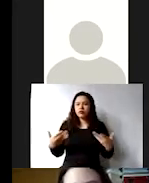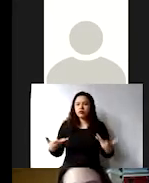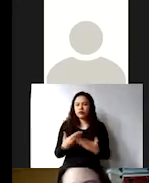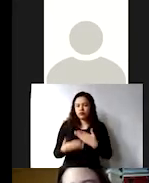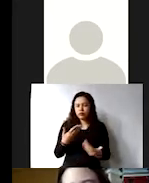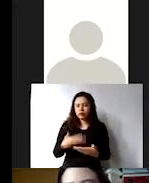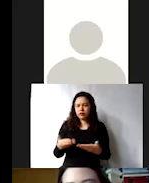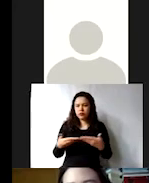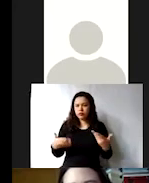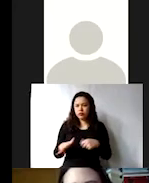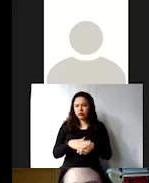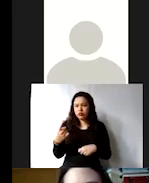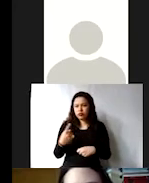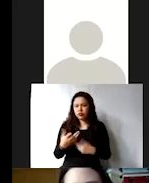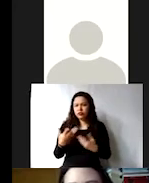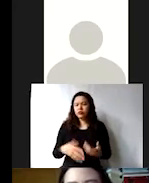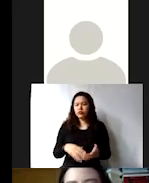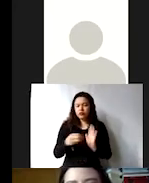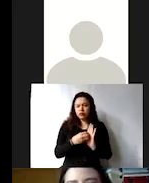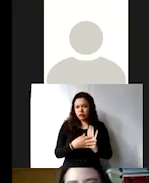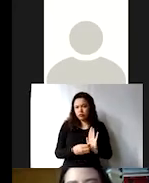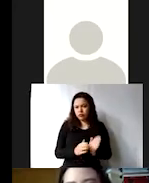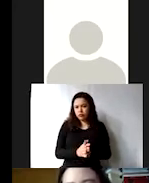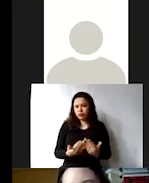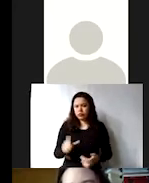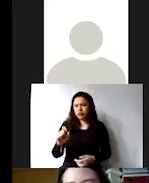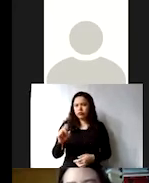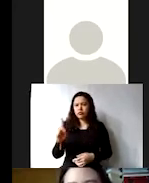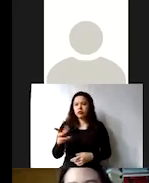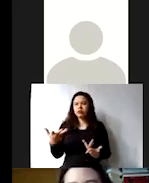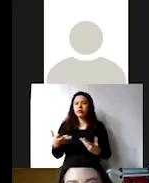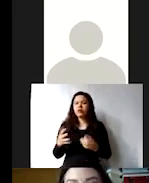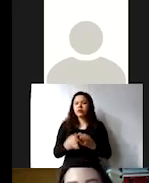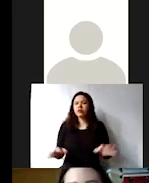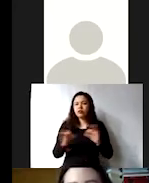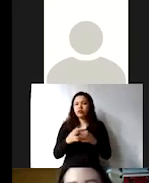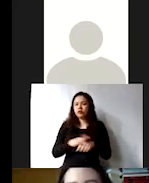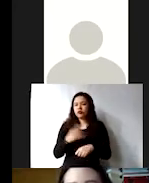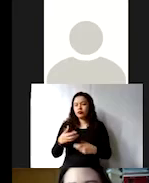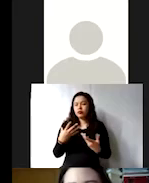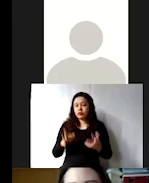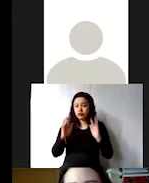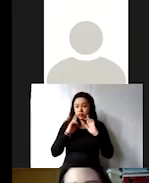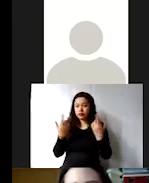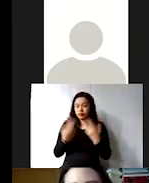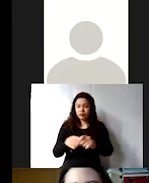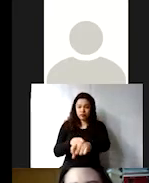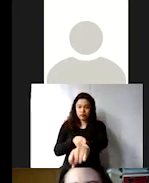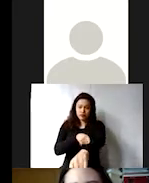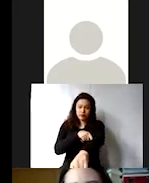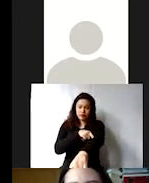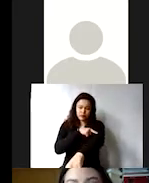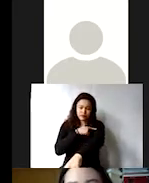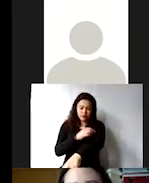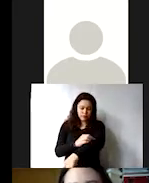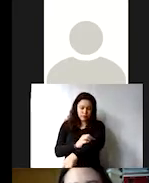la Agenda 2030 en todo esto. Y bueno, han sido sesiones bastante largas y extensas. Como pueden ver,